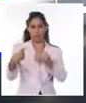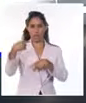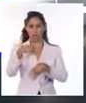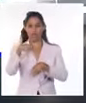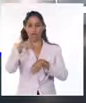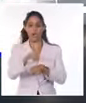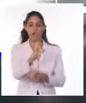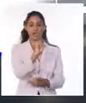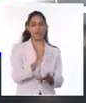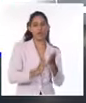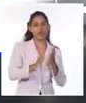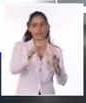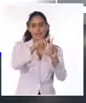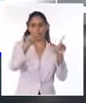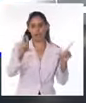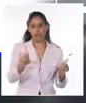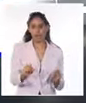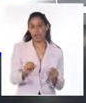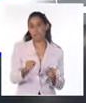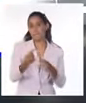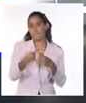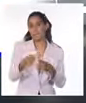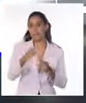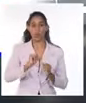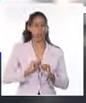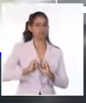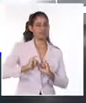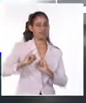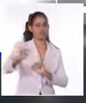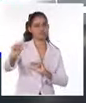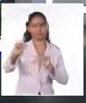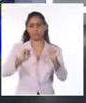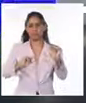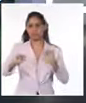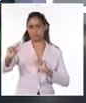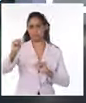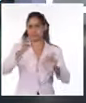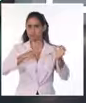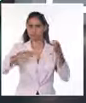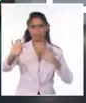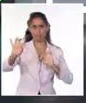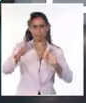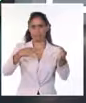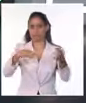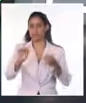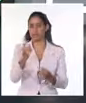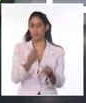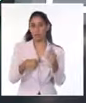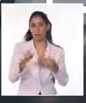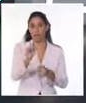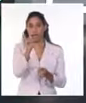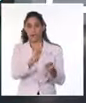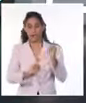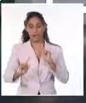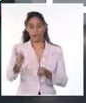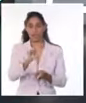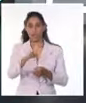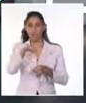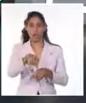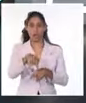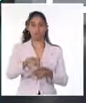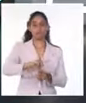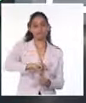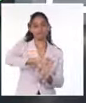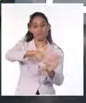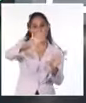Oriental del país pero ahora con aislados chubascos lluvias y tormentas eléctricas que se puede apreciar más numerosos en el extremo más